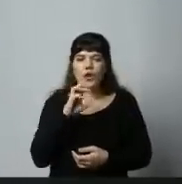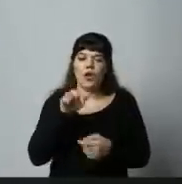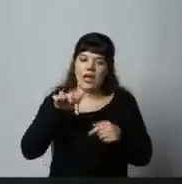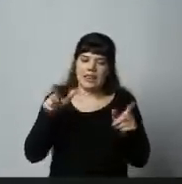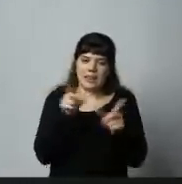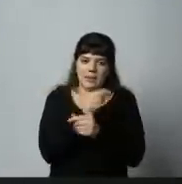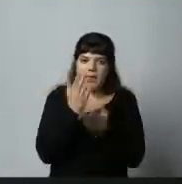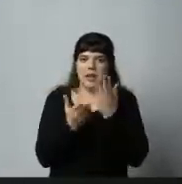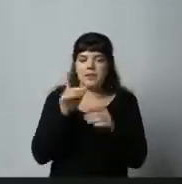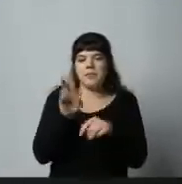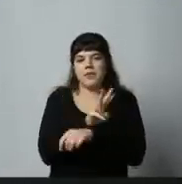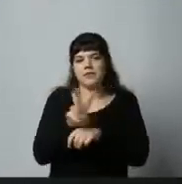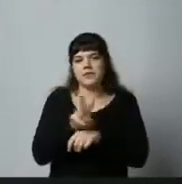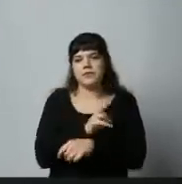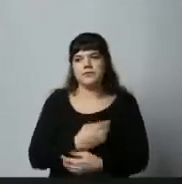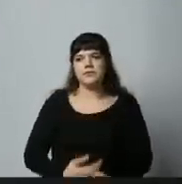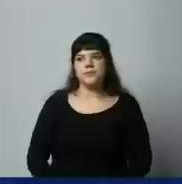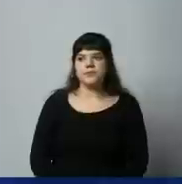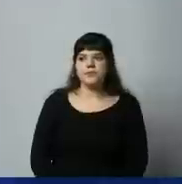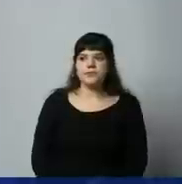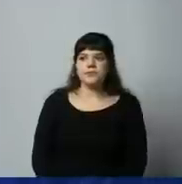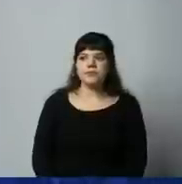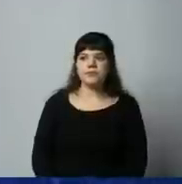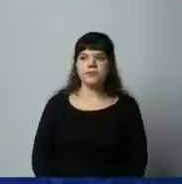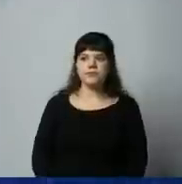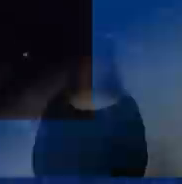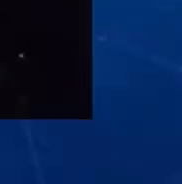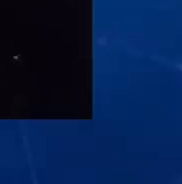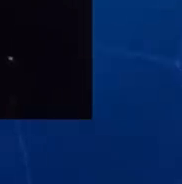legítima defensa